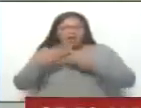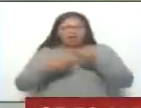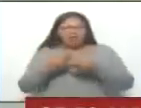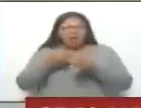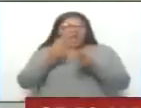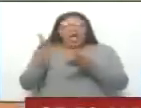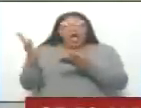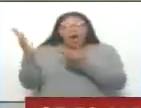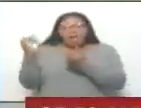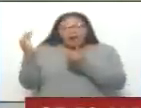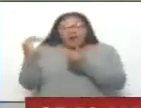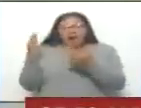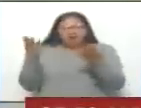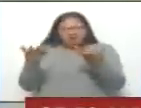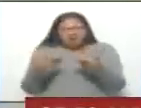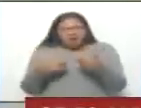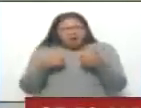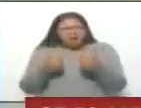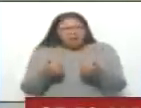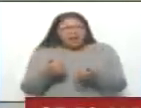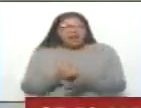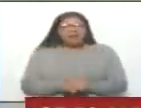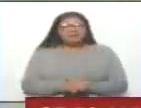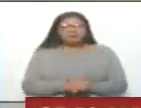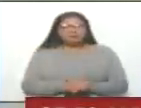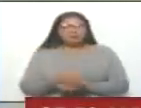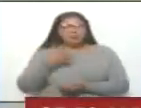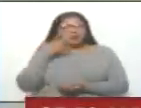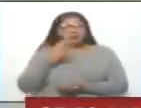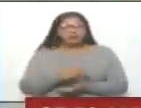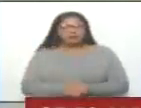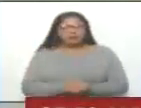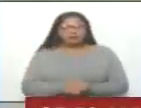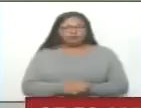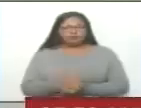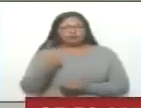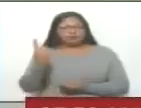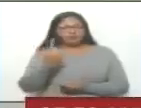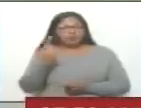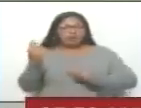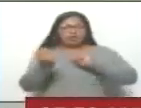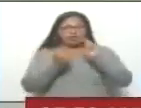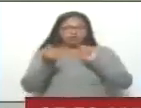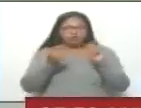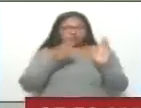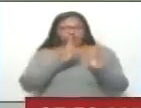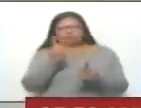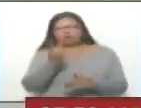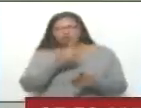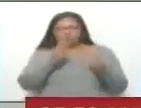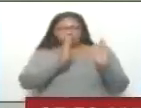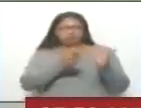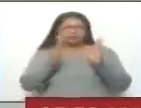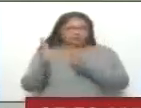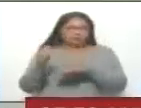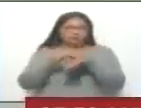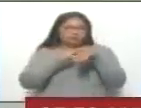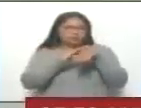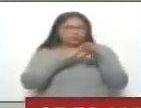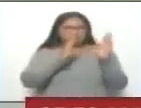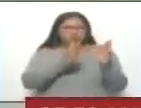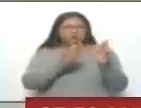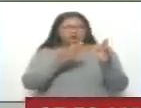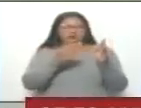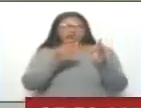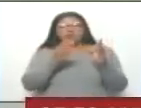de recibir buenas reivindicaciones? Fíjate, como no hay una sola parte en la discusión, hay dos partes, Ministerio de Educación y